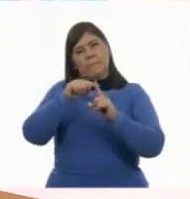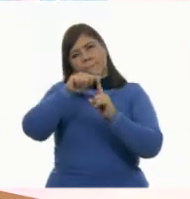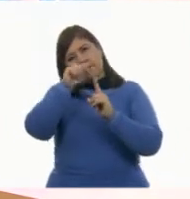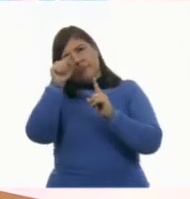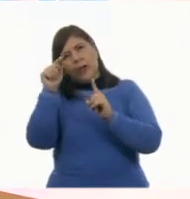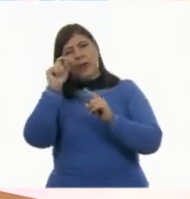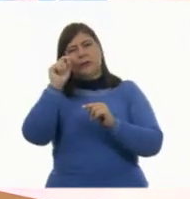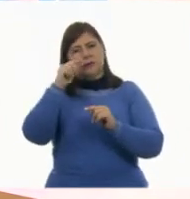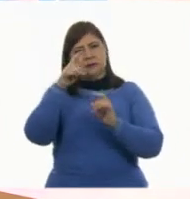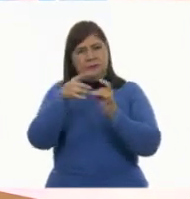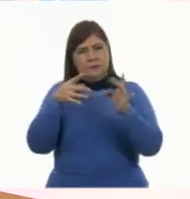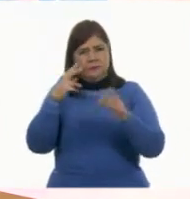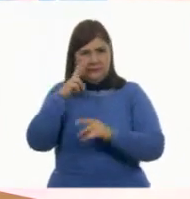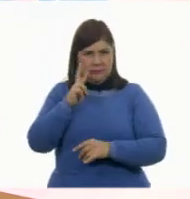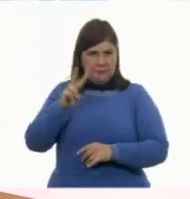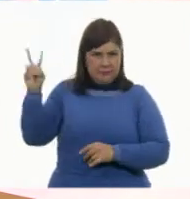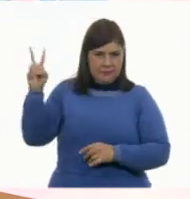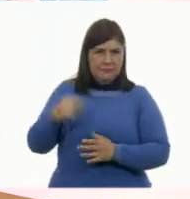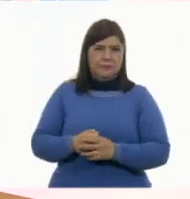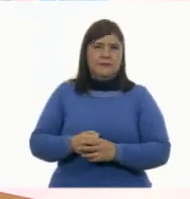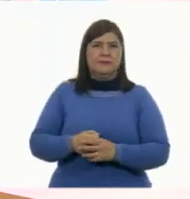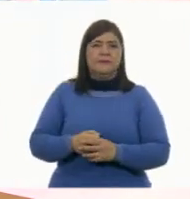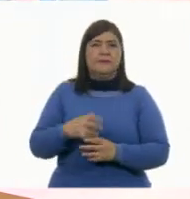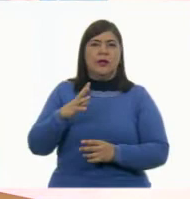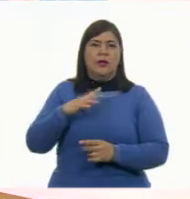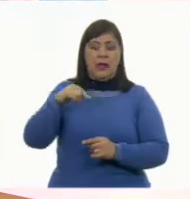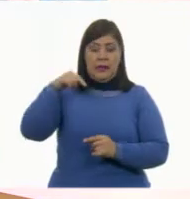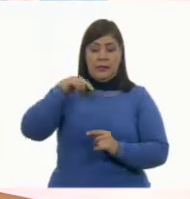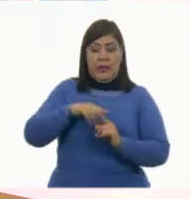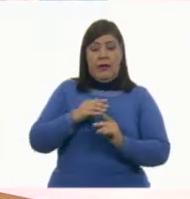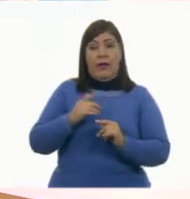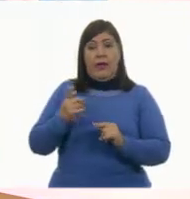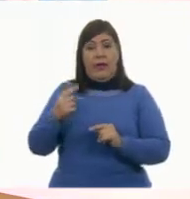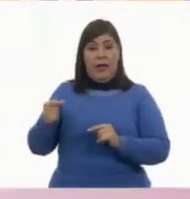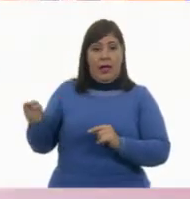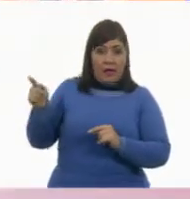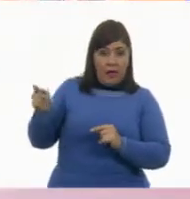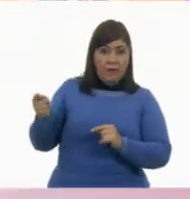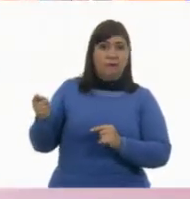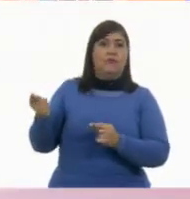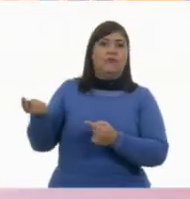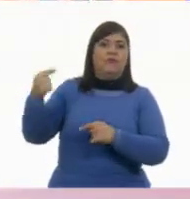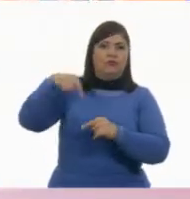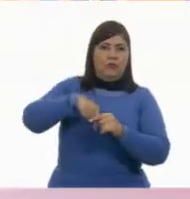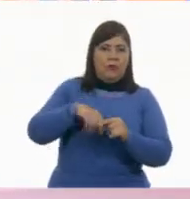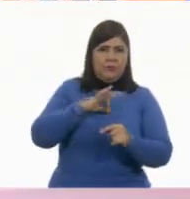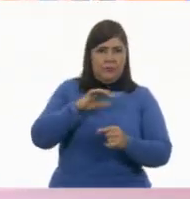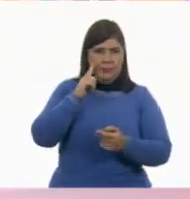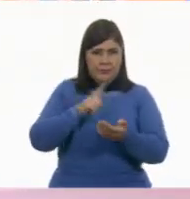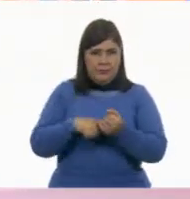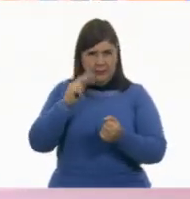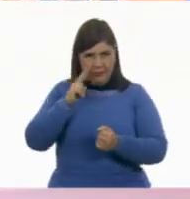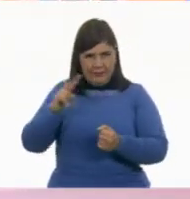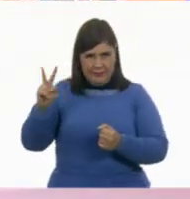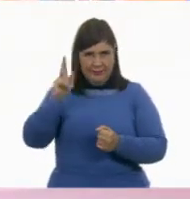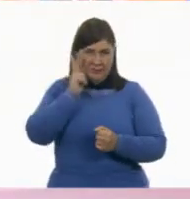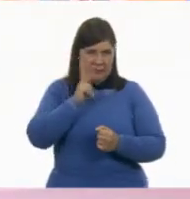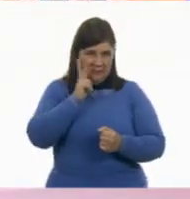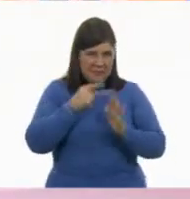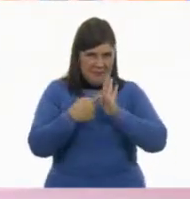afuera hacia adentro. No, de afuera hacia adentro. De afuera hacia adentro. Uh-huh. ¿Lo intentamos? Sí.